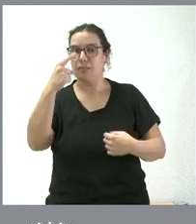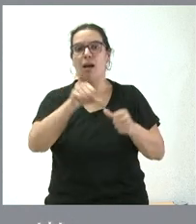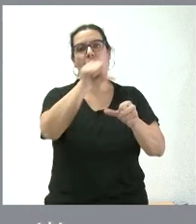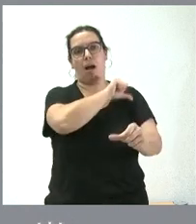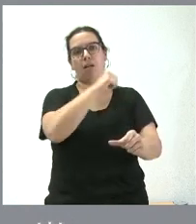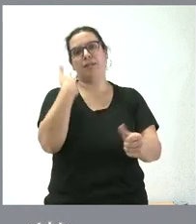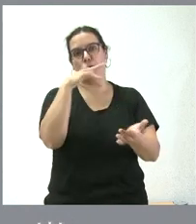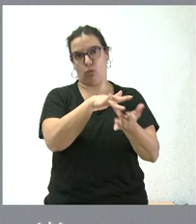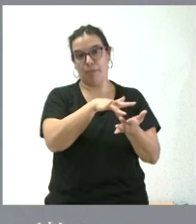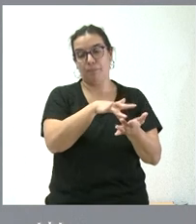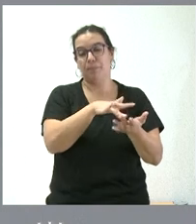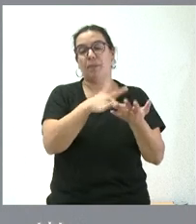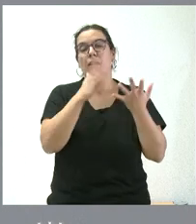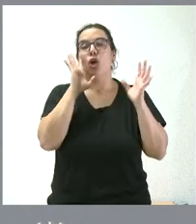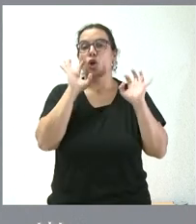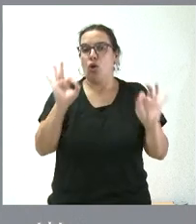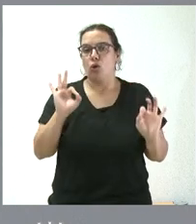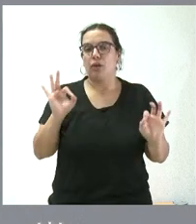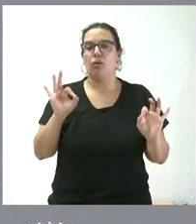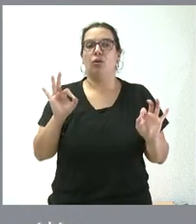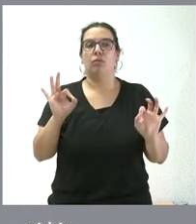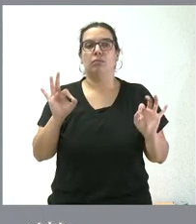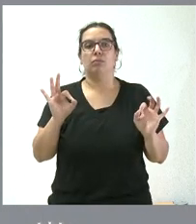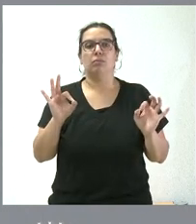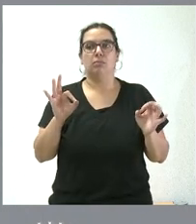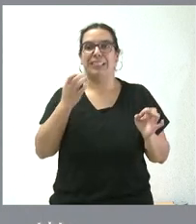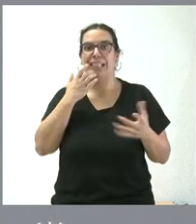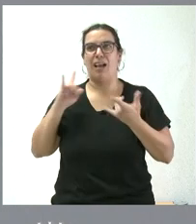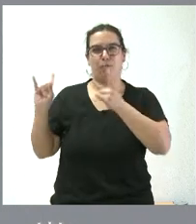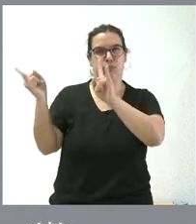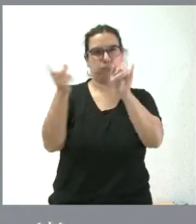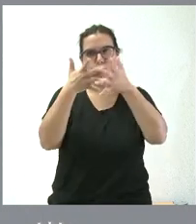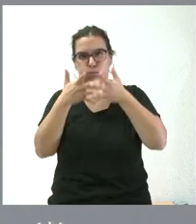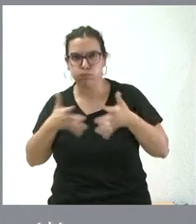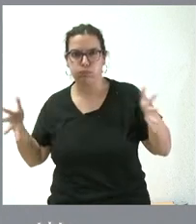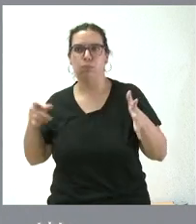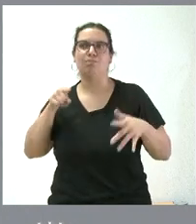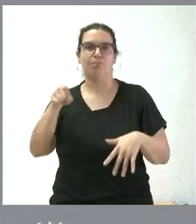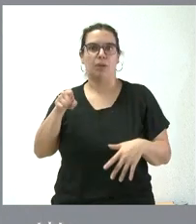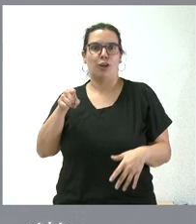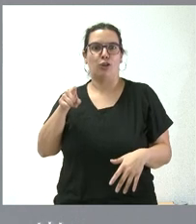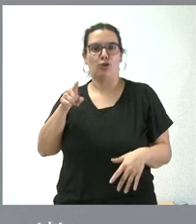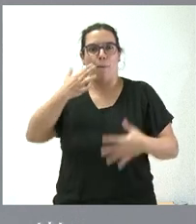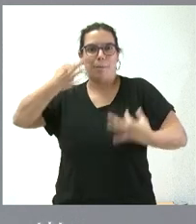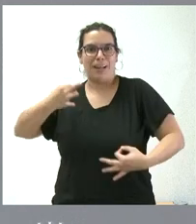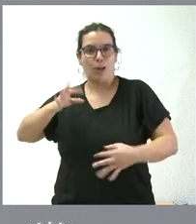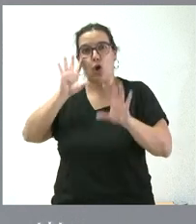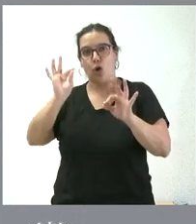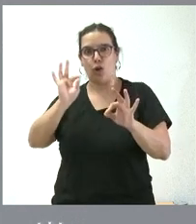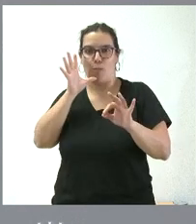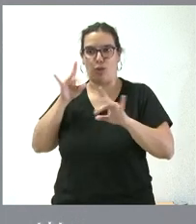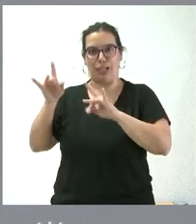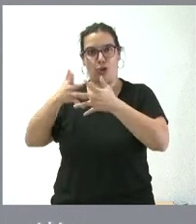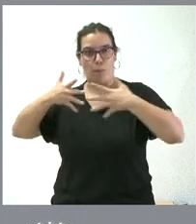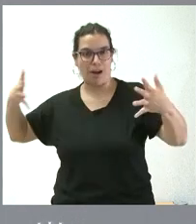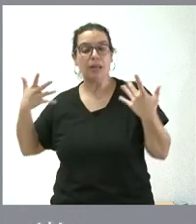carácter previo evidentemente el tener una masa forestal pues es un motivo que puede Conducir a un riesgo de incendios como se señala pero